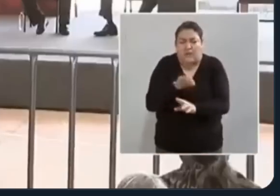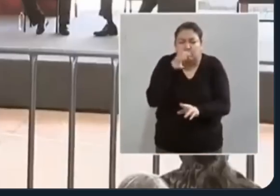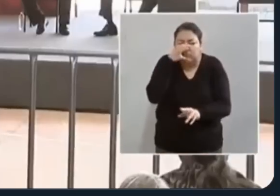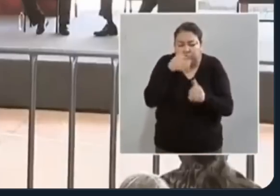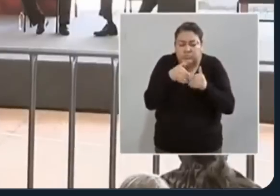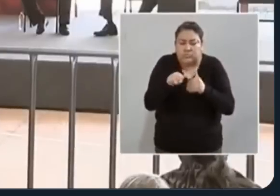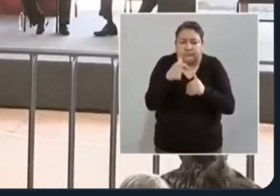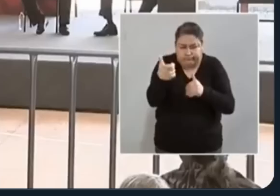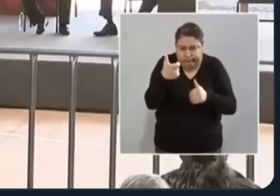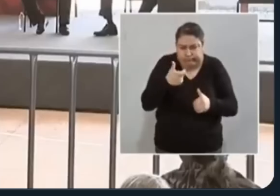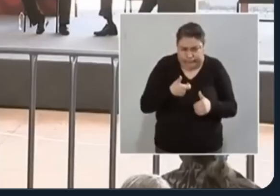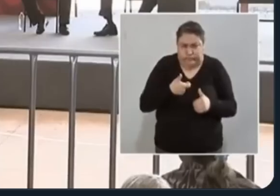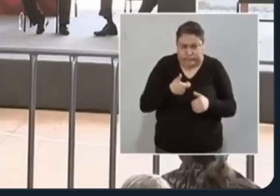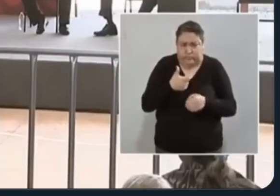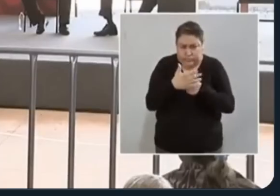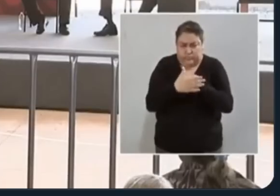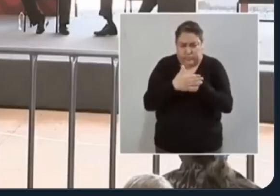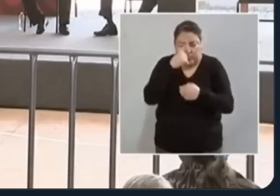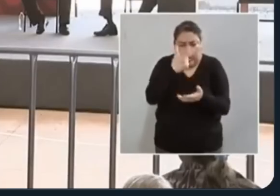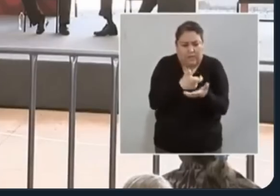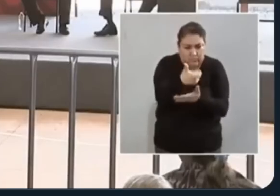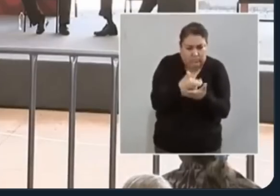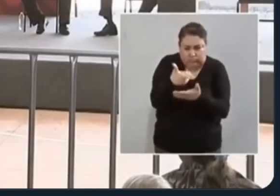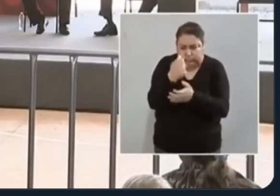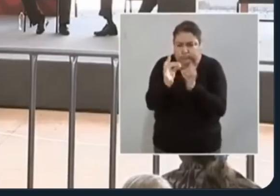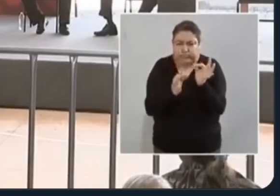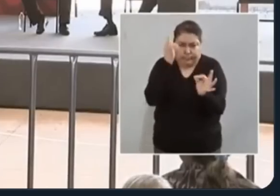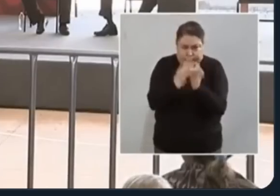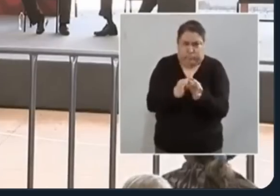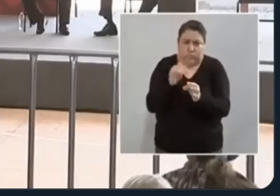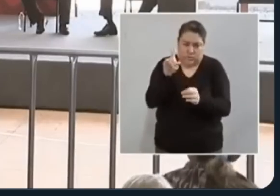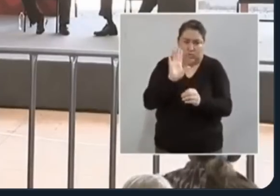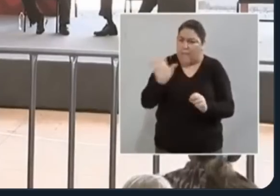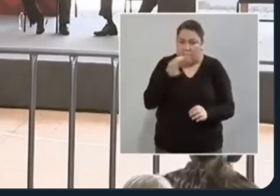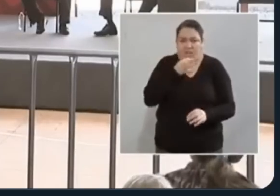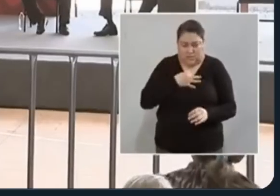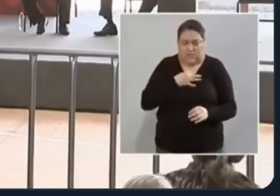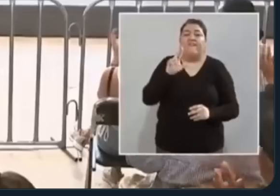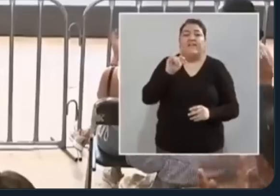los recursos y se va a poner al día con los maestros.